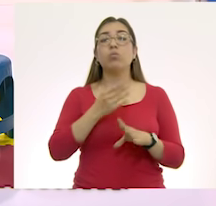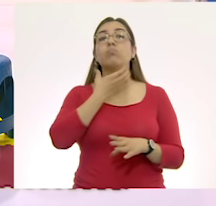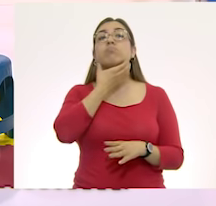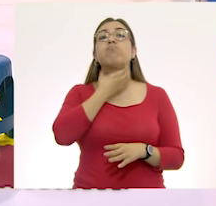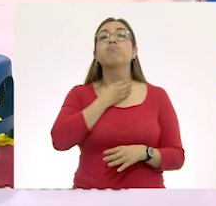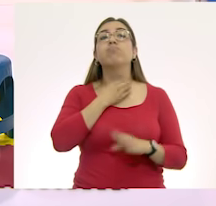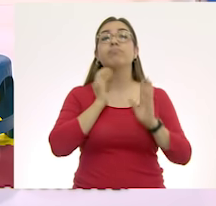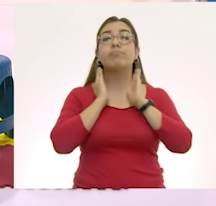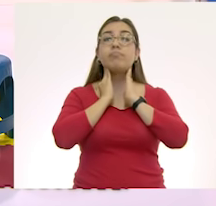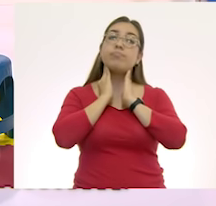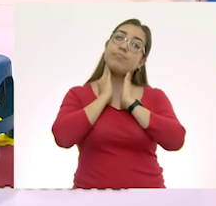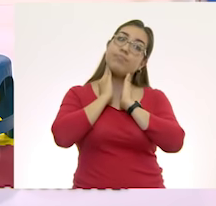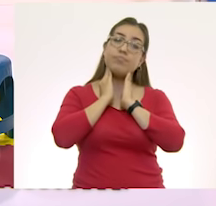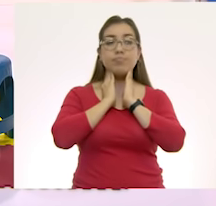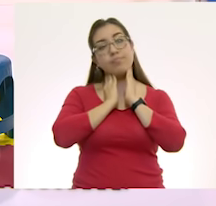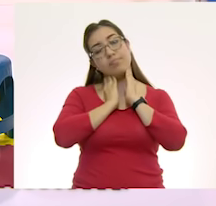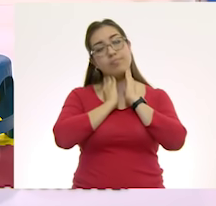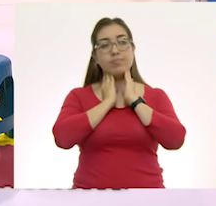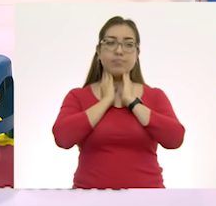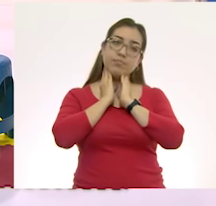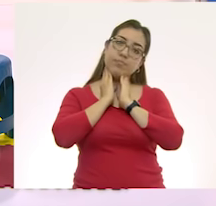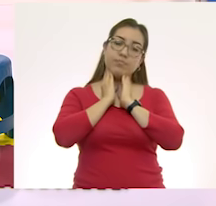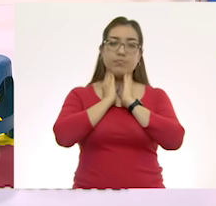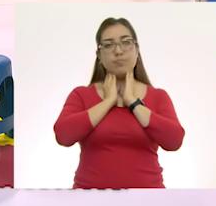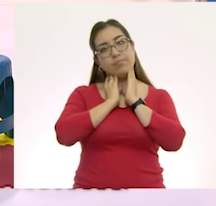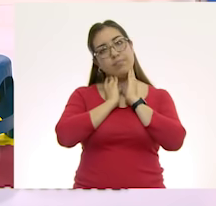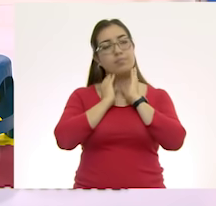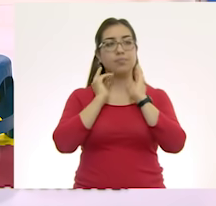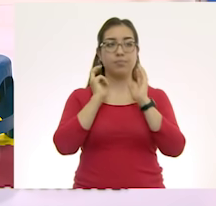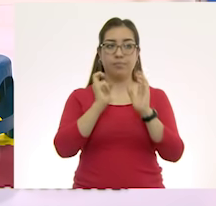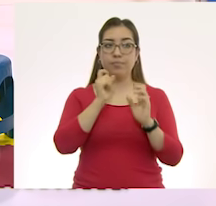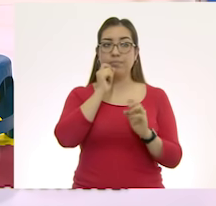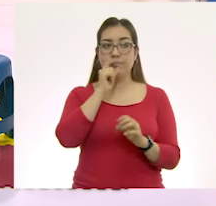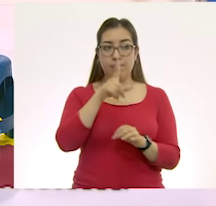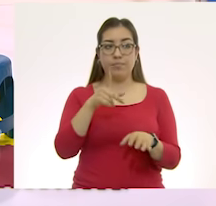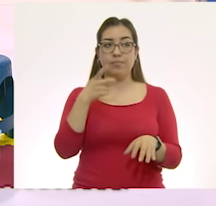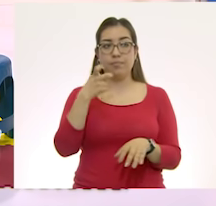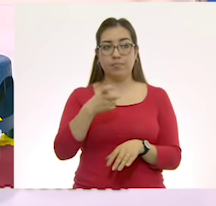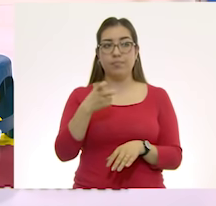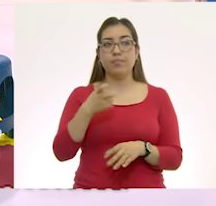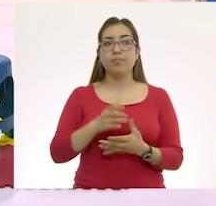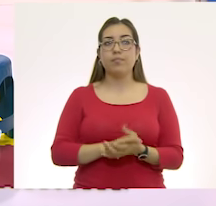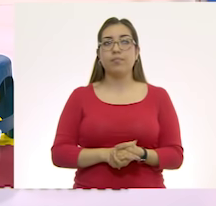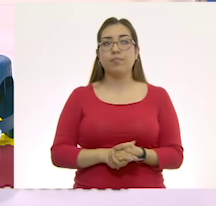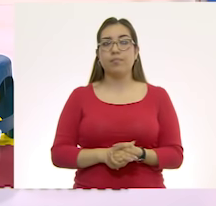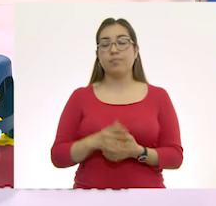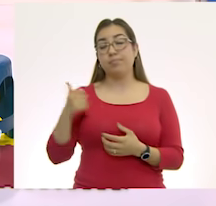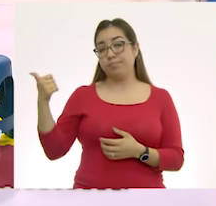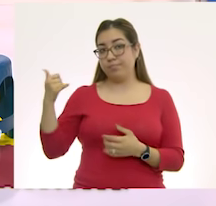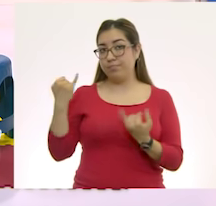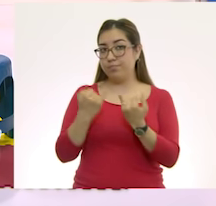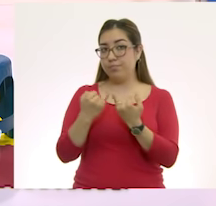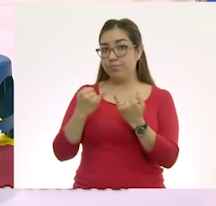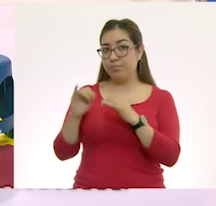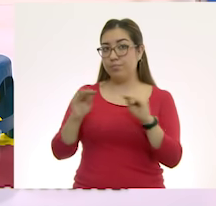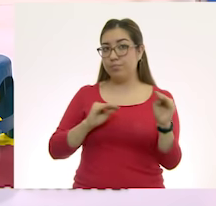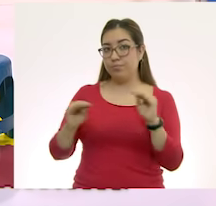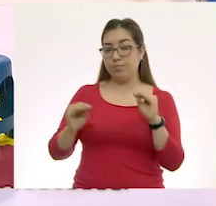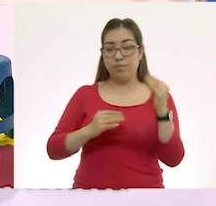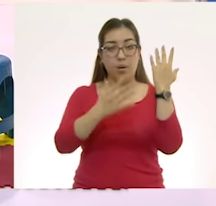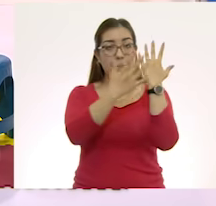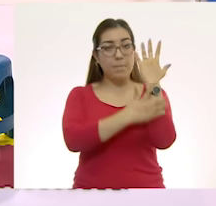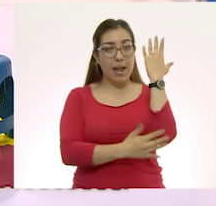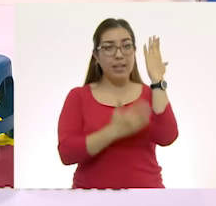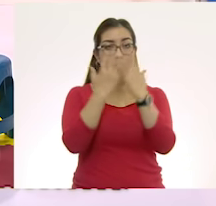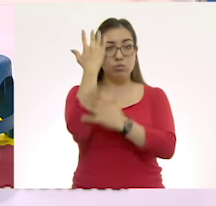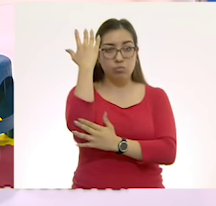lado lentamente y de regreso, movimiento ondulado del brazo hacia arriba y hacia abajo, hacia un lado, hacia el otro, luego